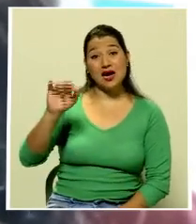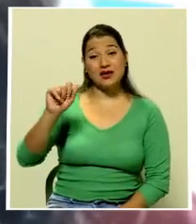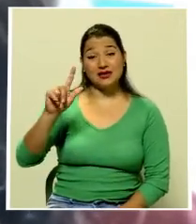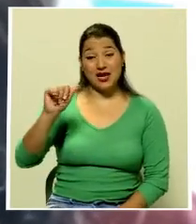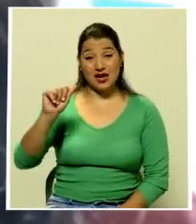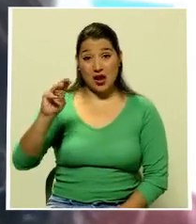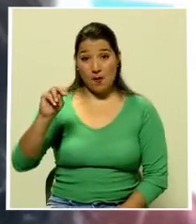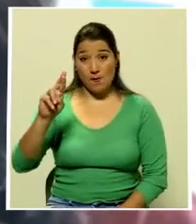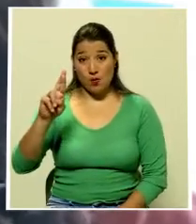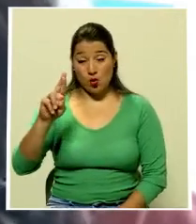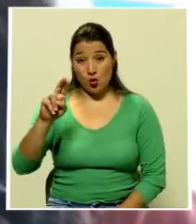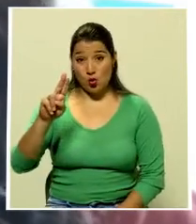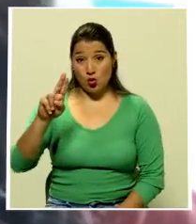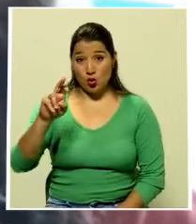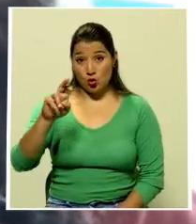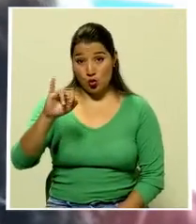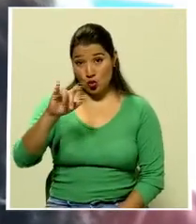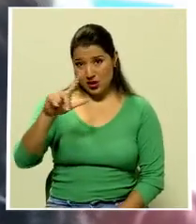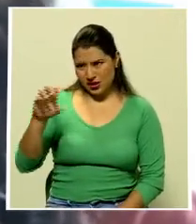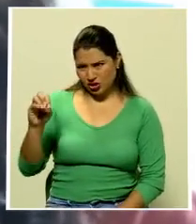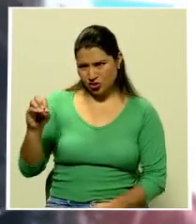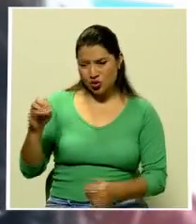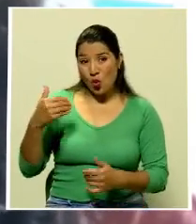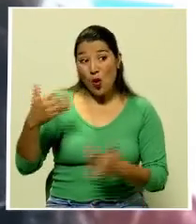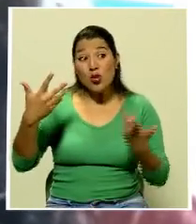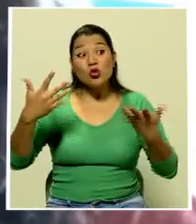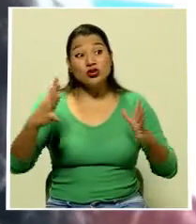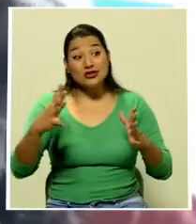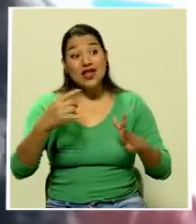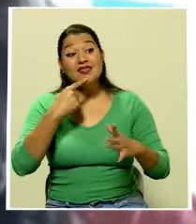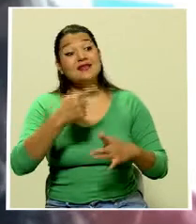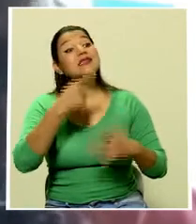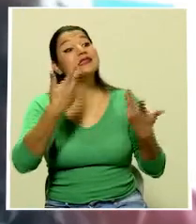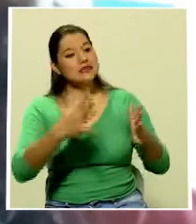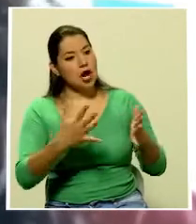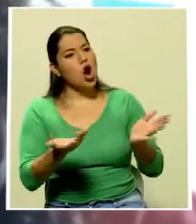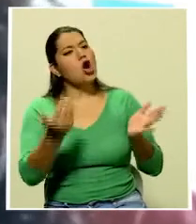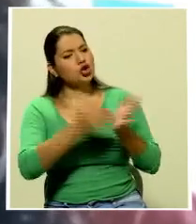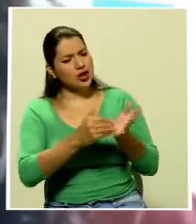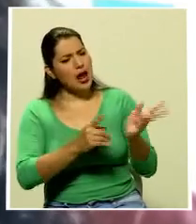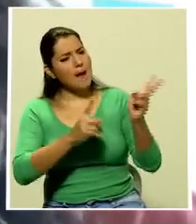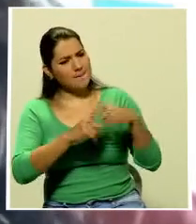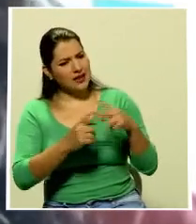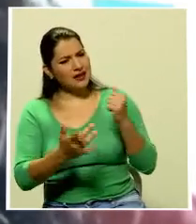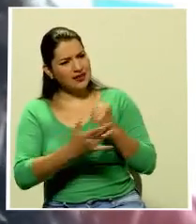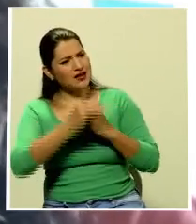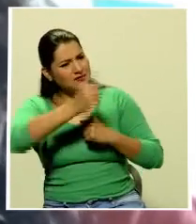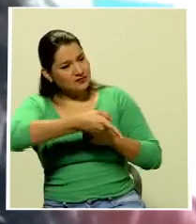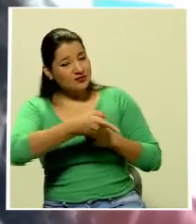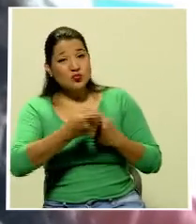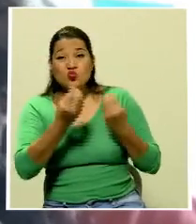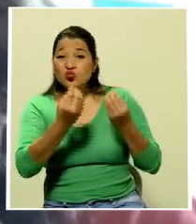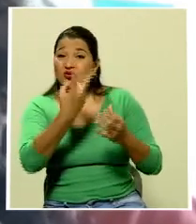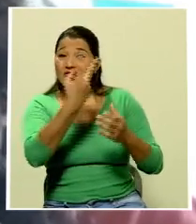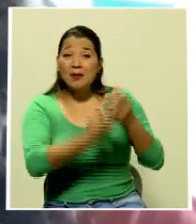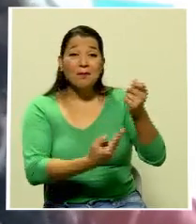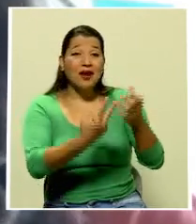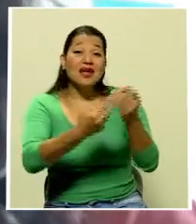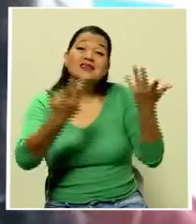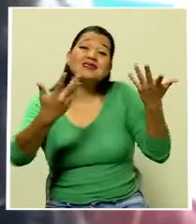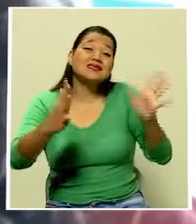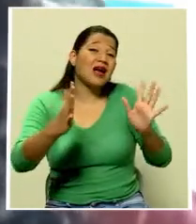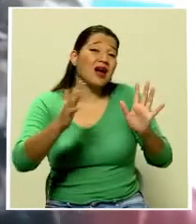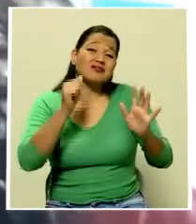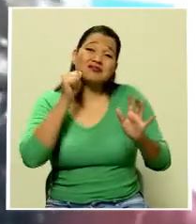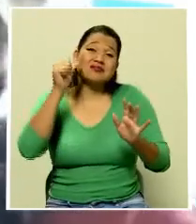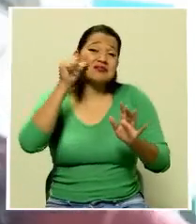condena de Costa Rica, la gran mayoría ya no tenían tiempo, o sea, ya no pudieron acceder a esta técnica médica,